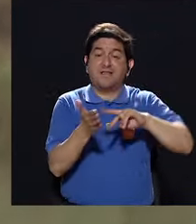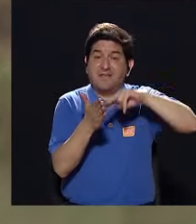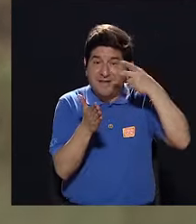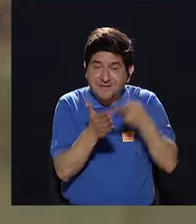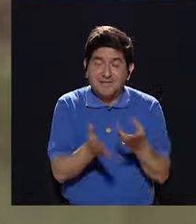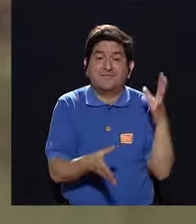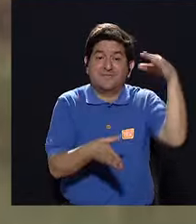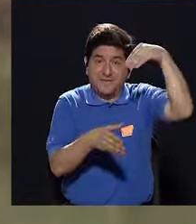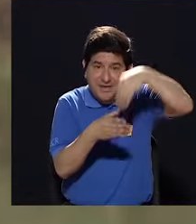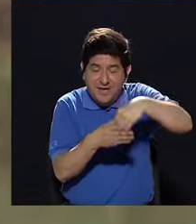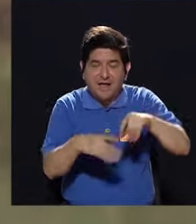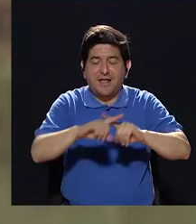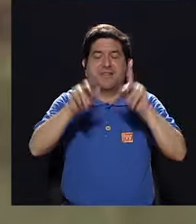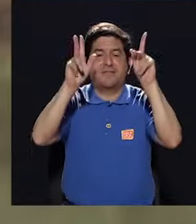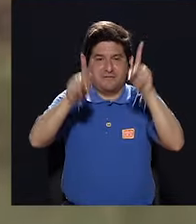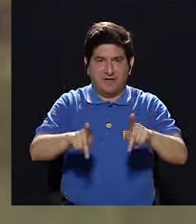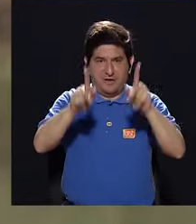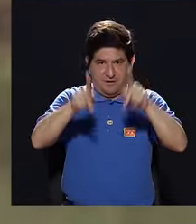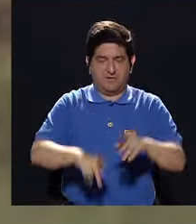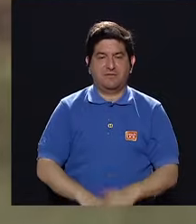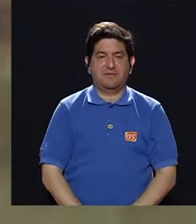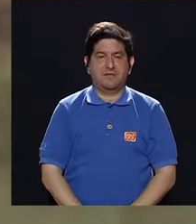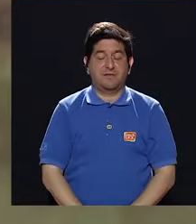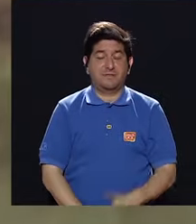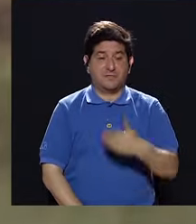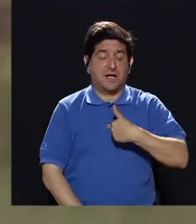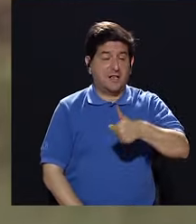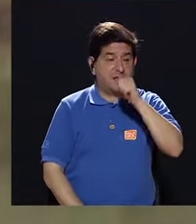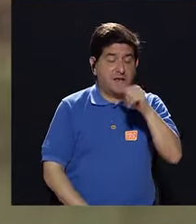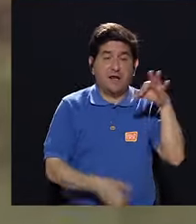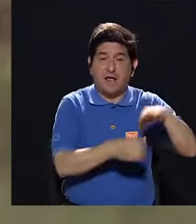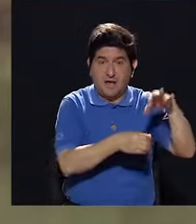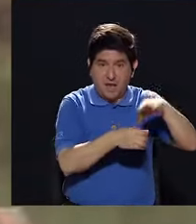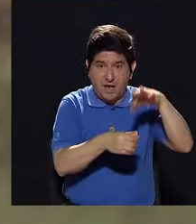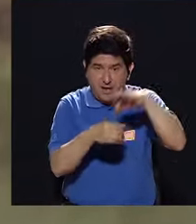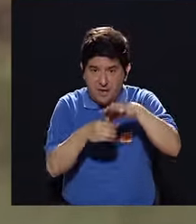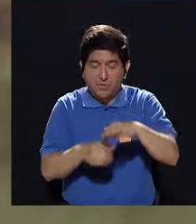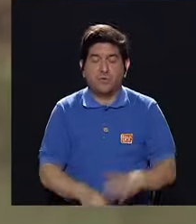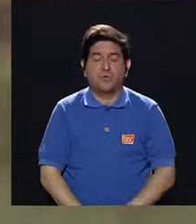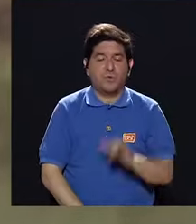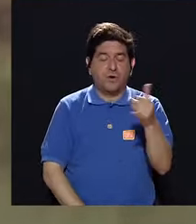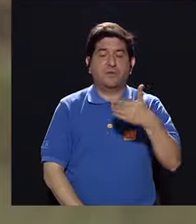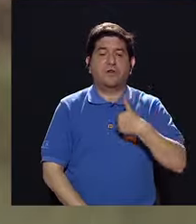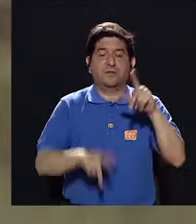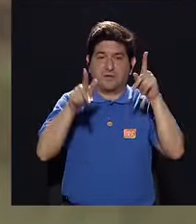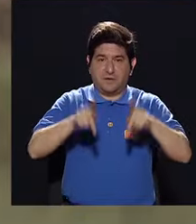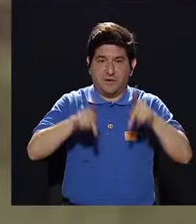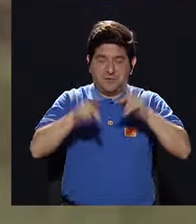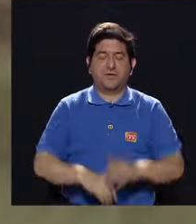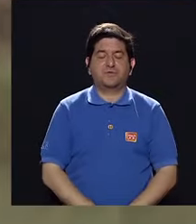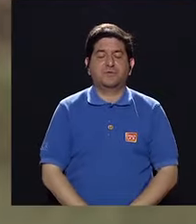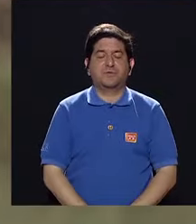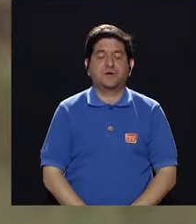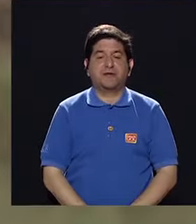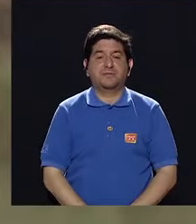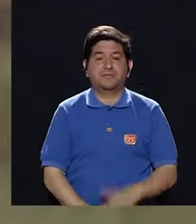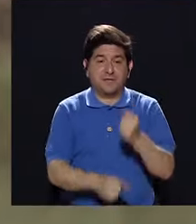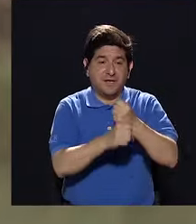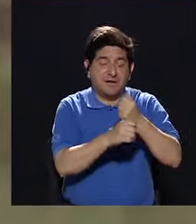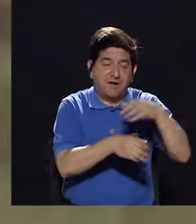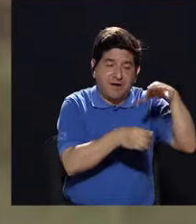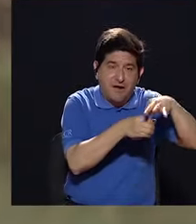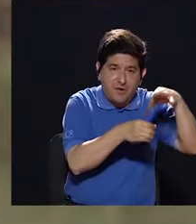implica involucrar a mucha gente más, ¿verdad?, porque al haber agua para agricultura, vamos a tener que tener gente de agronomía,